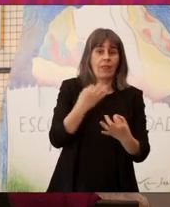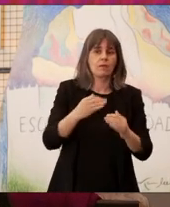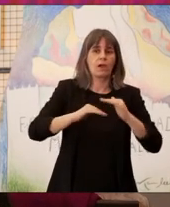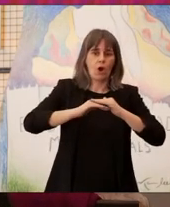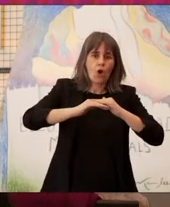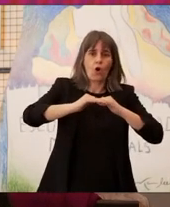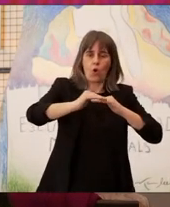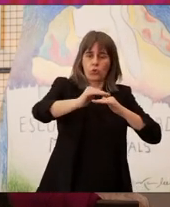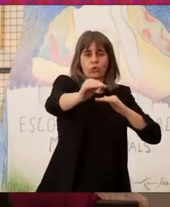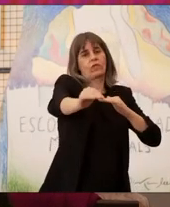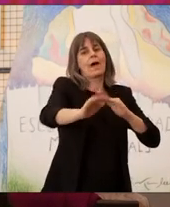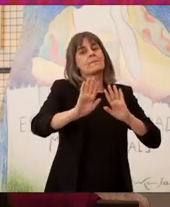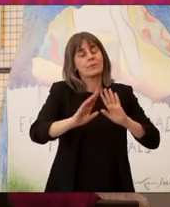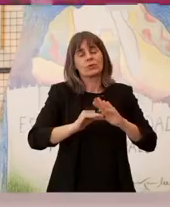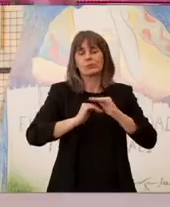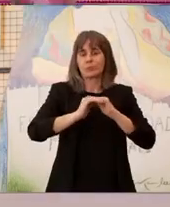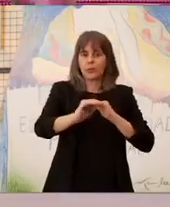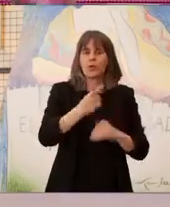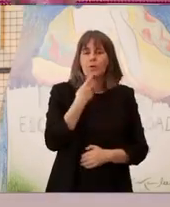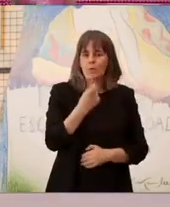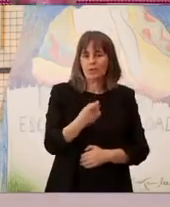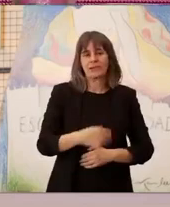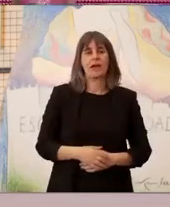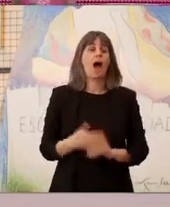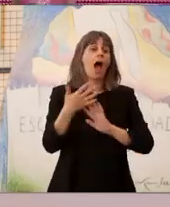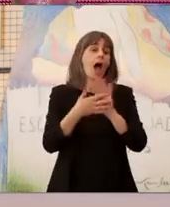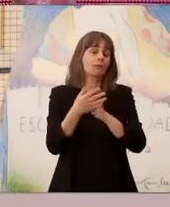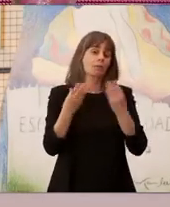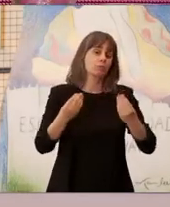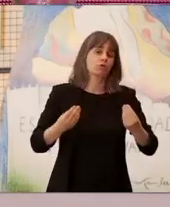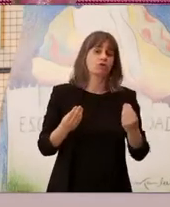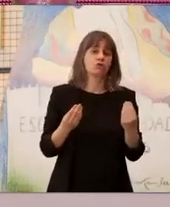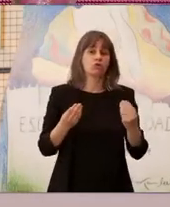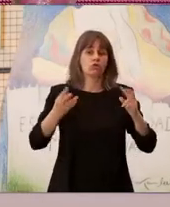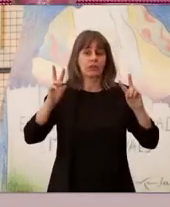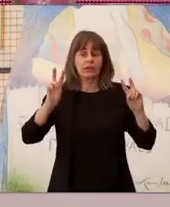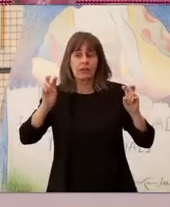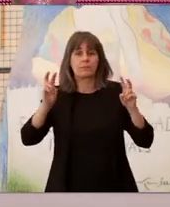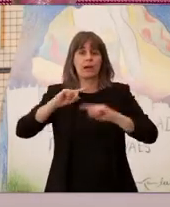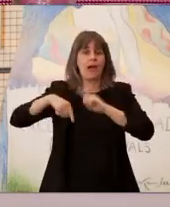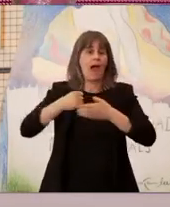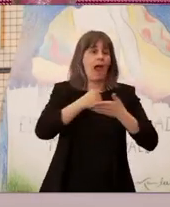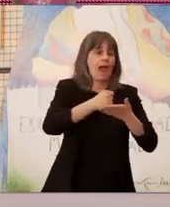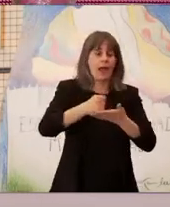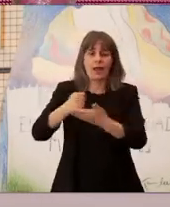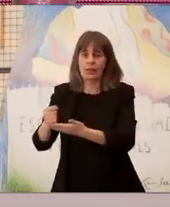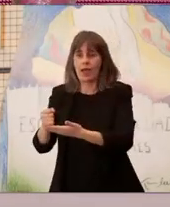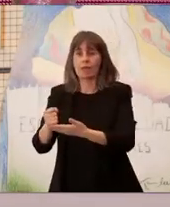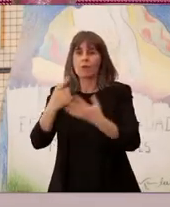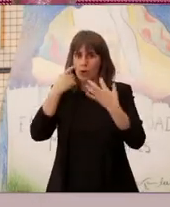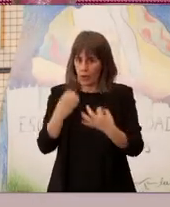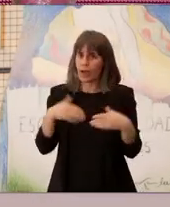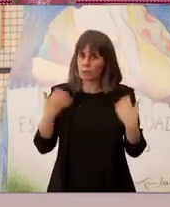nos cuesta mucho o sea se ha hablado mucho de genealogías y en realidad nos cuesta muchísimo el